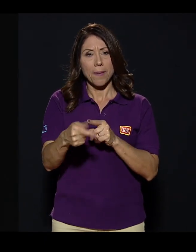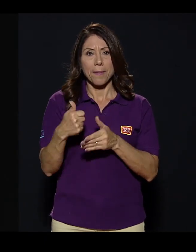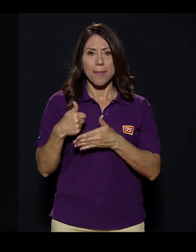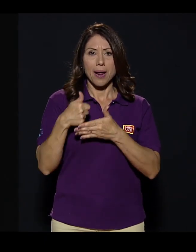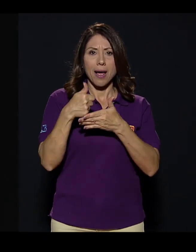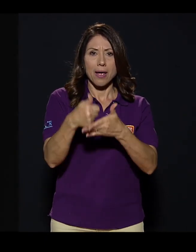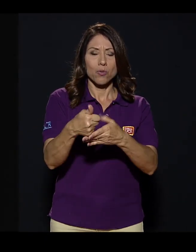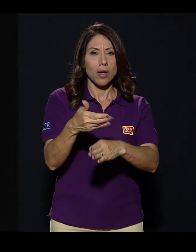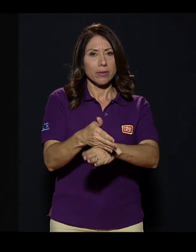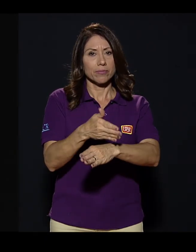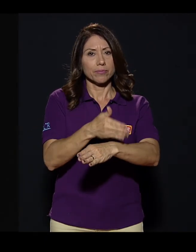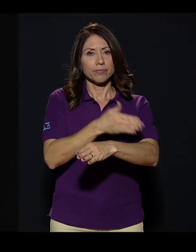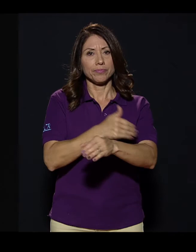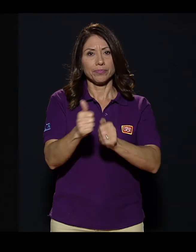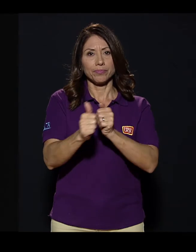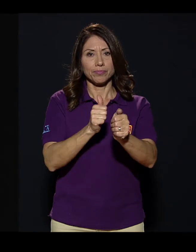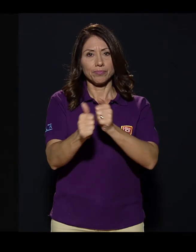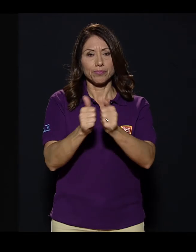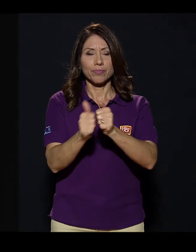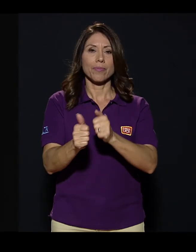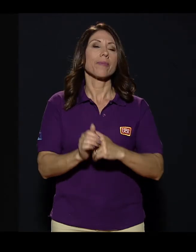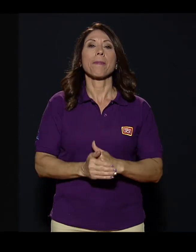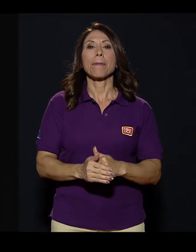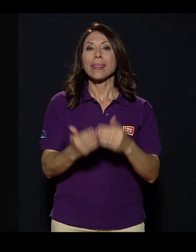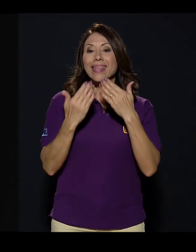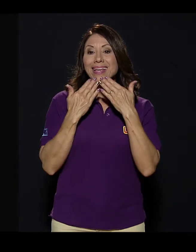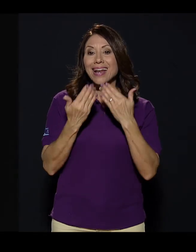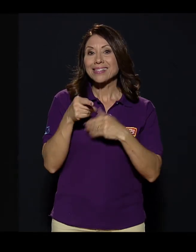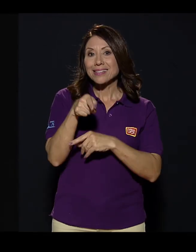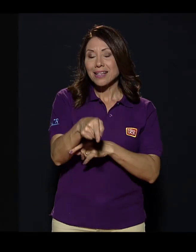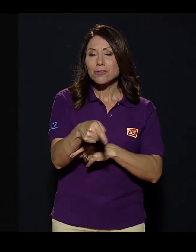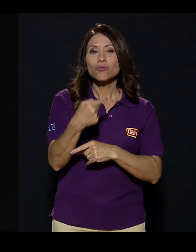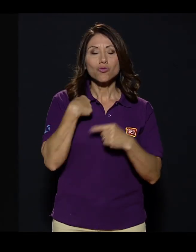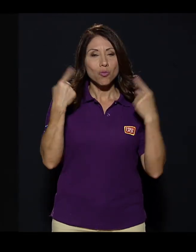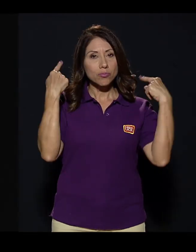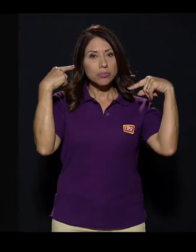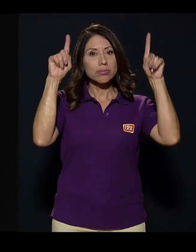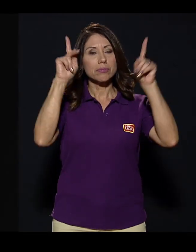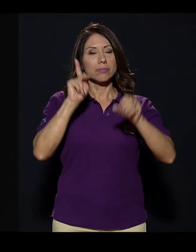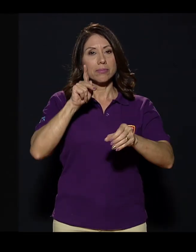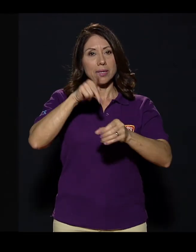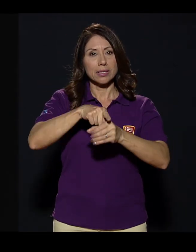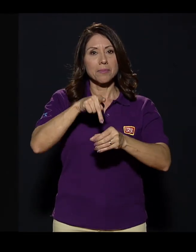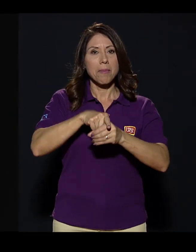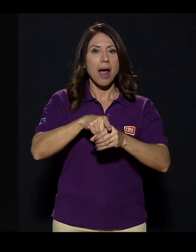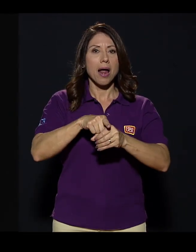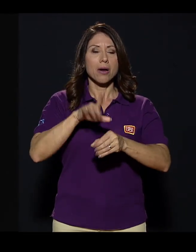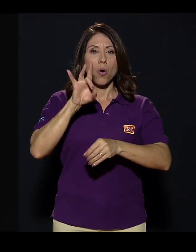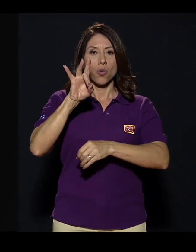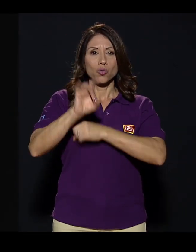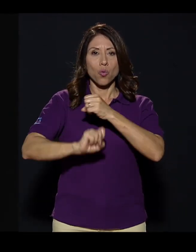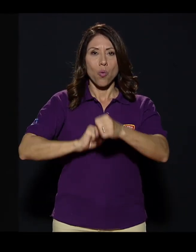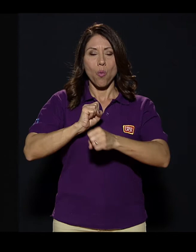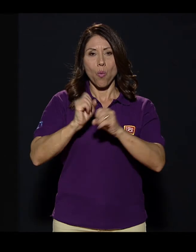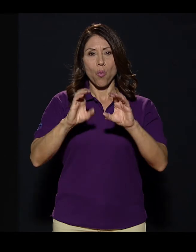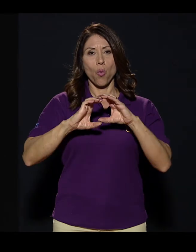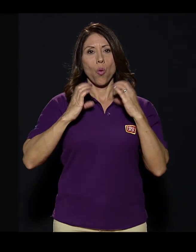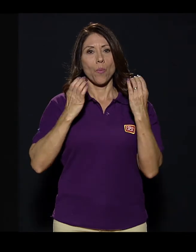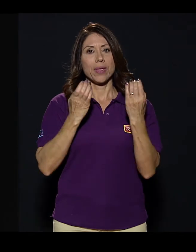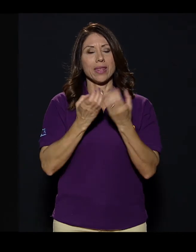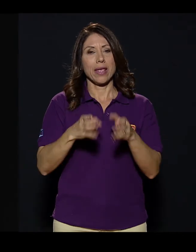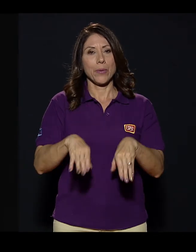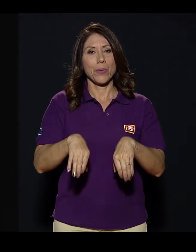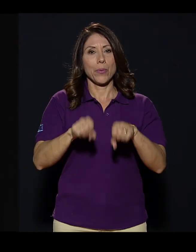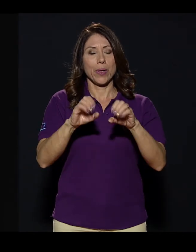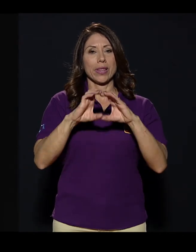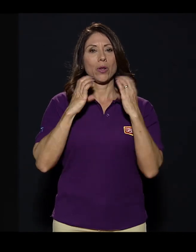por 8 años en el Comité Ejecutivo del Comité Olímpico Nacional. Estuve 8 años en el Comité Ejecutivo y